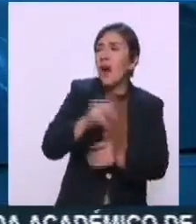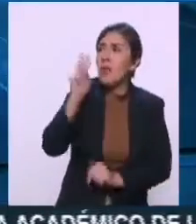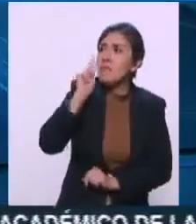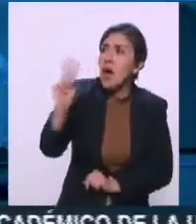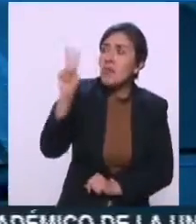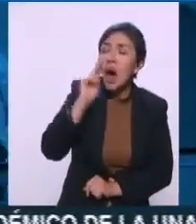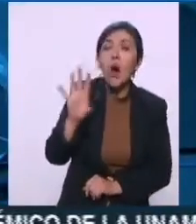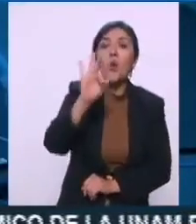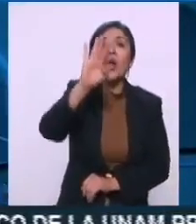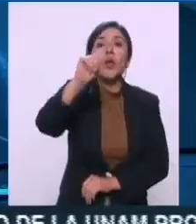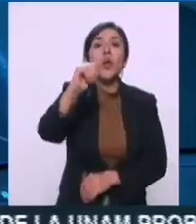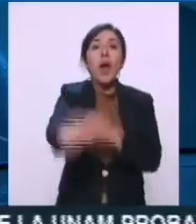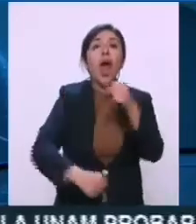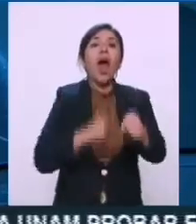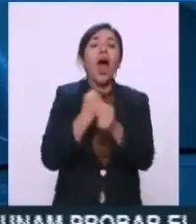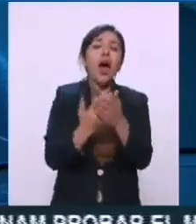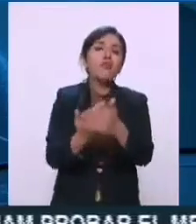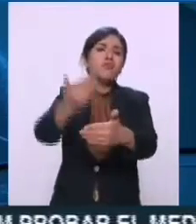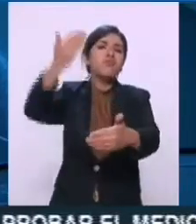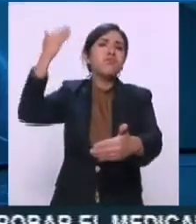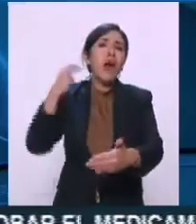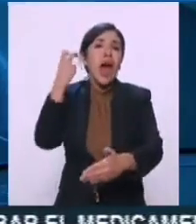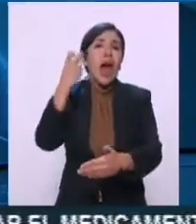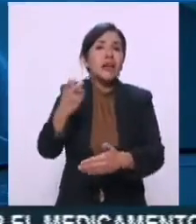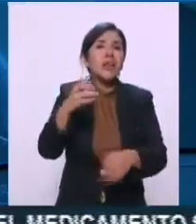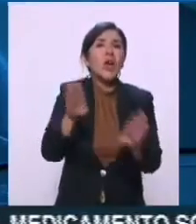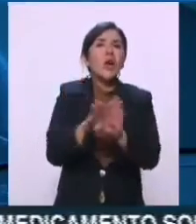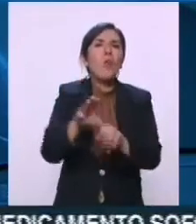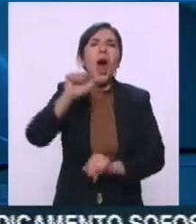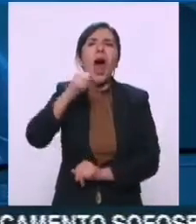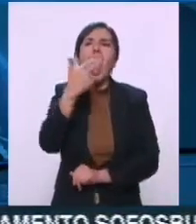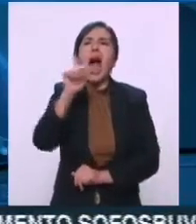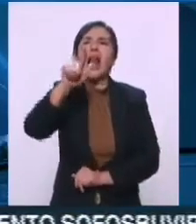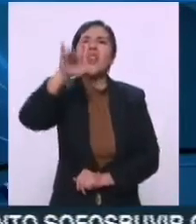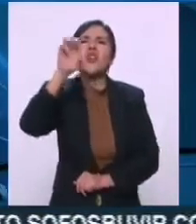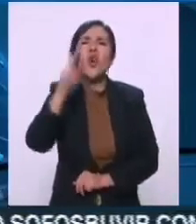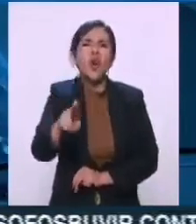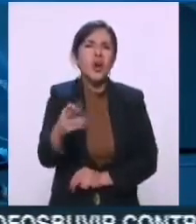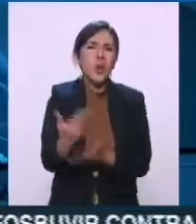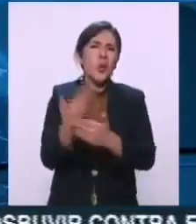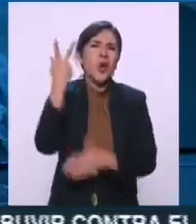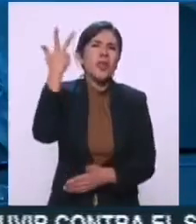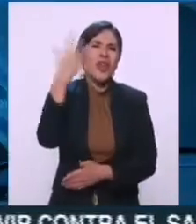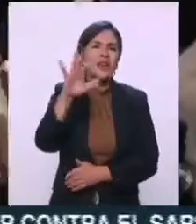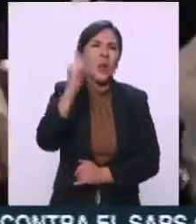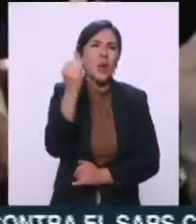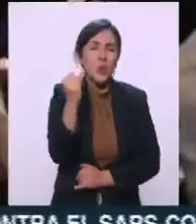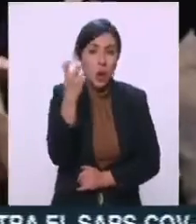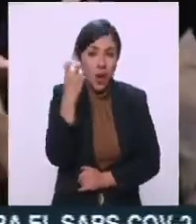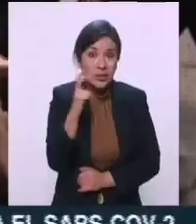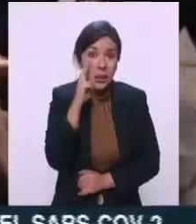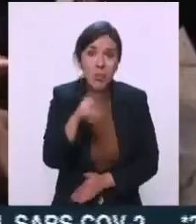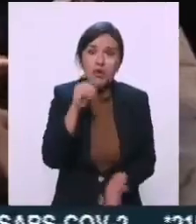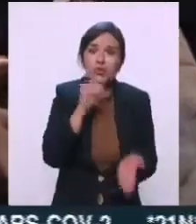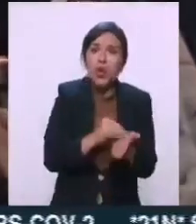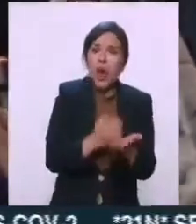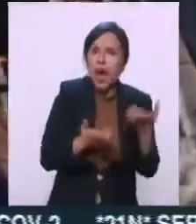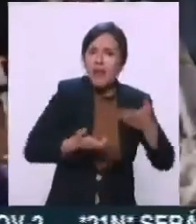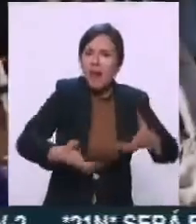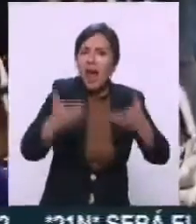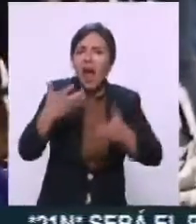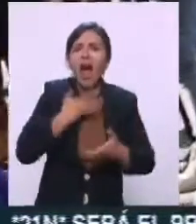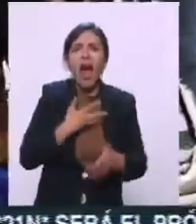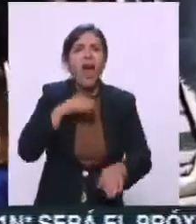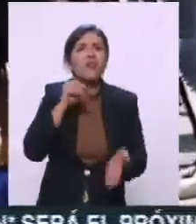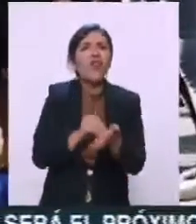cumplen 49 años, acaban de cumplir 49 años del halconazo, y seguimos viendo que en algunas calles hay represión y